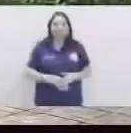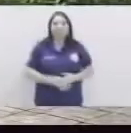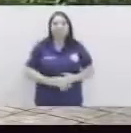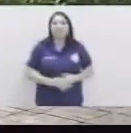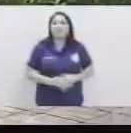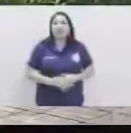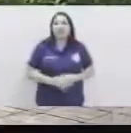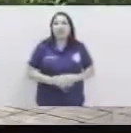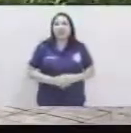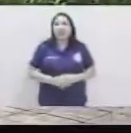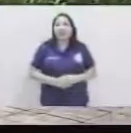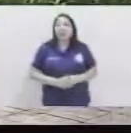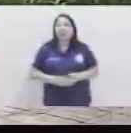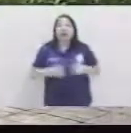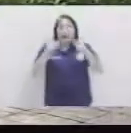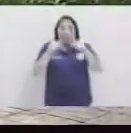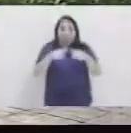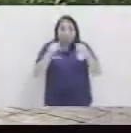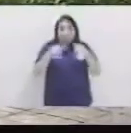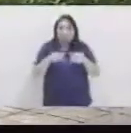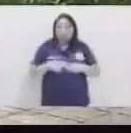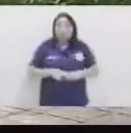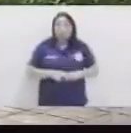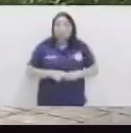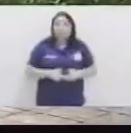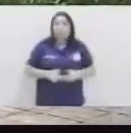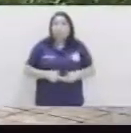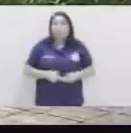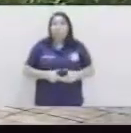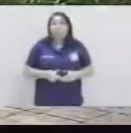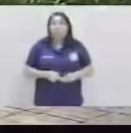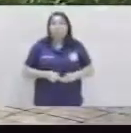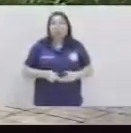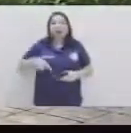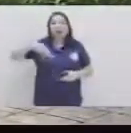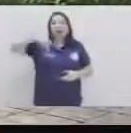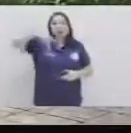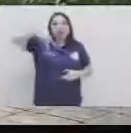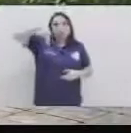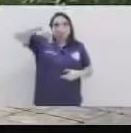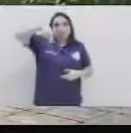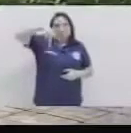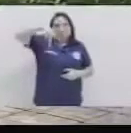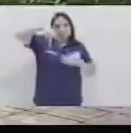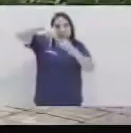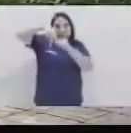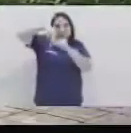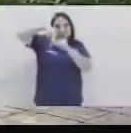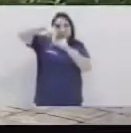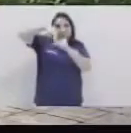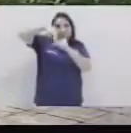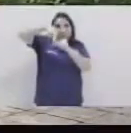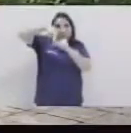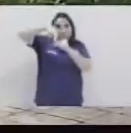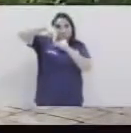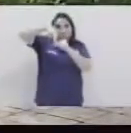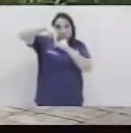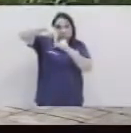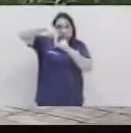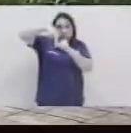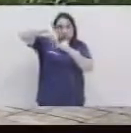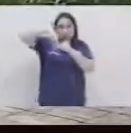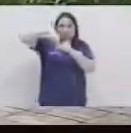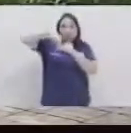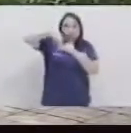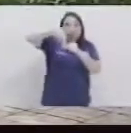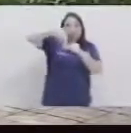Y regreso. Como voy a trotar, ahora voy a mover un poquito mis tobillos, porque el movimiento va a ser más rápido. Por lo tanto, tengo